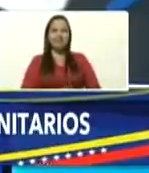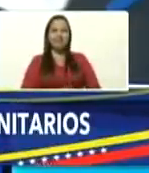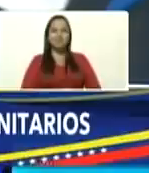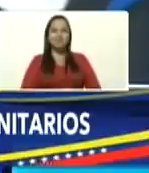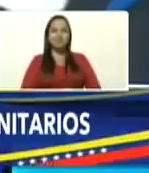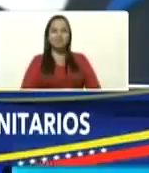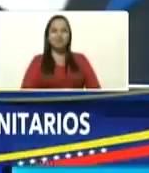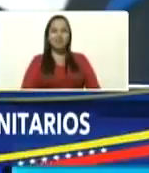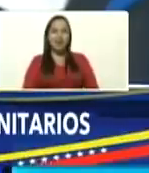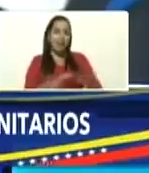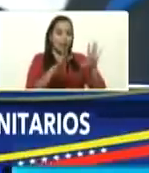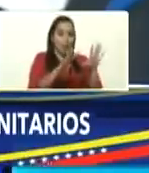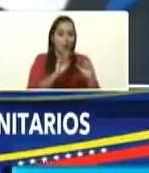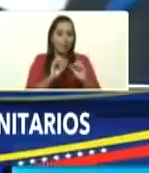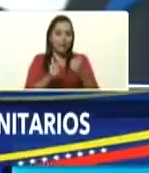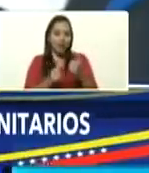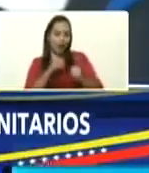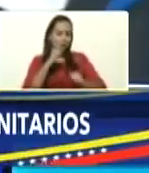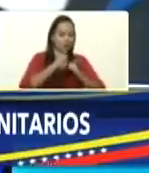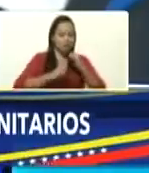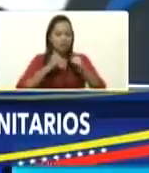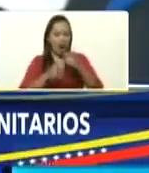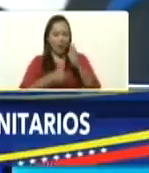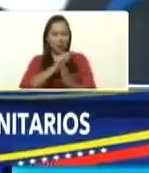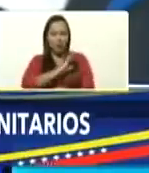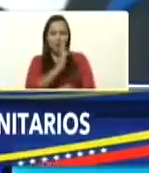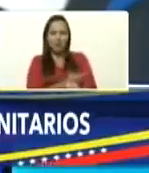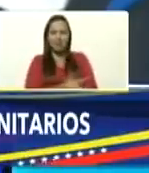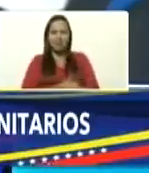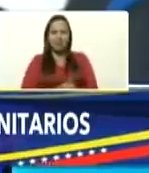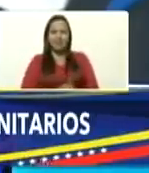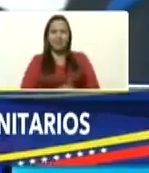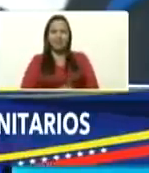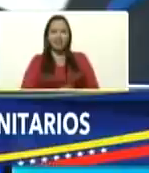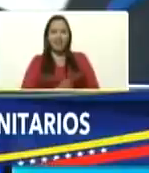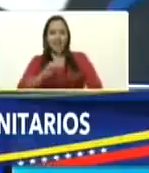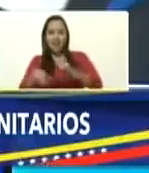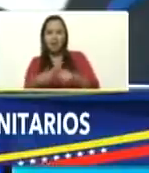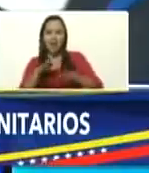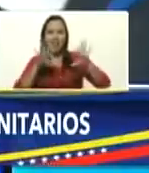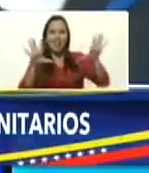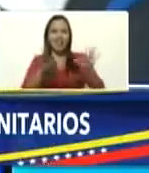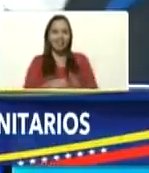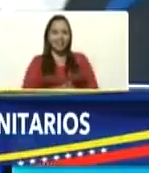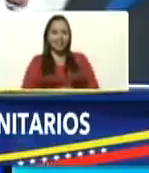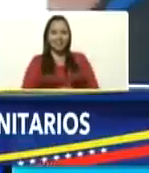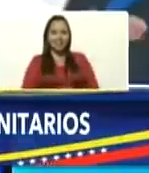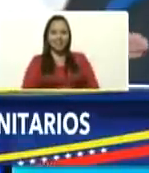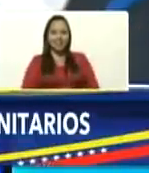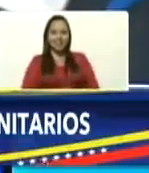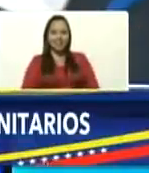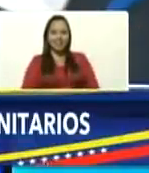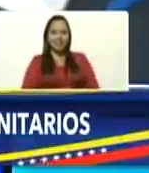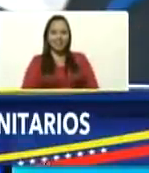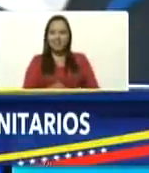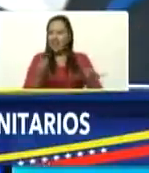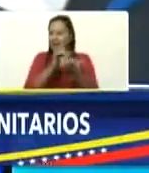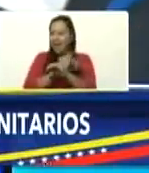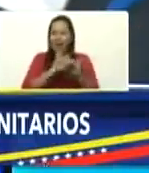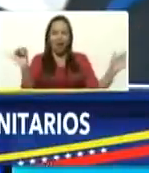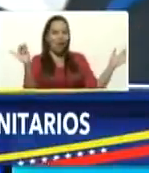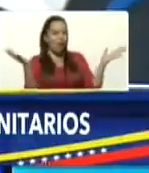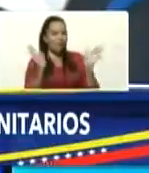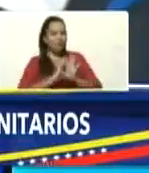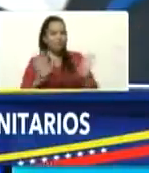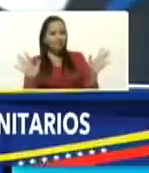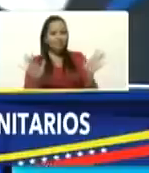9:00, taca, taca, taca, taca, taca, taca. Y a las 10:00, se acabó la vida, pues, a las